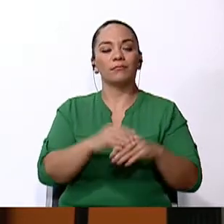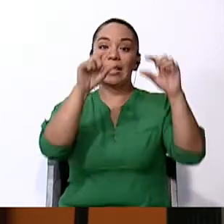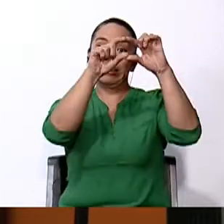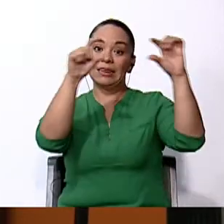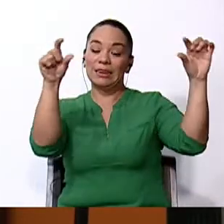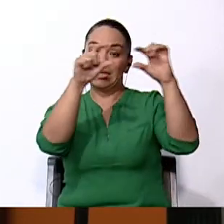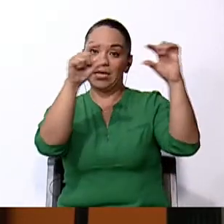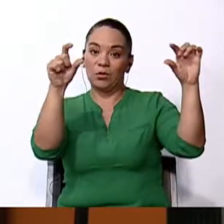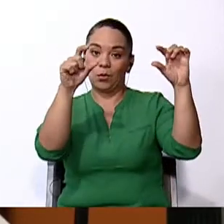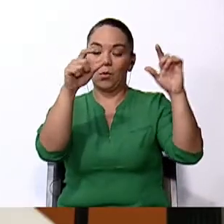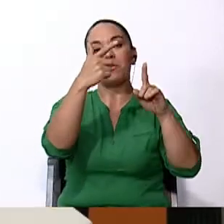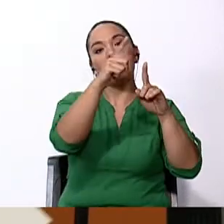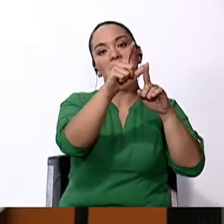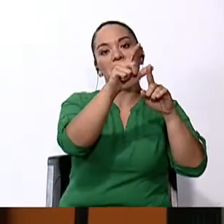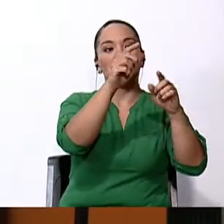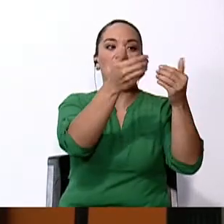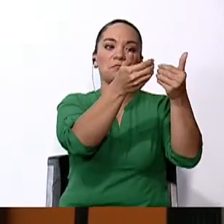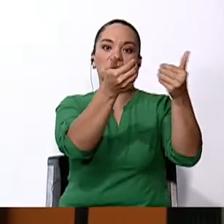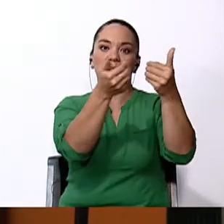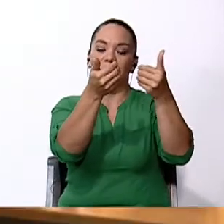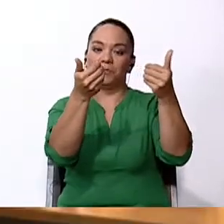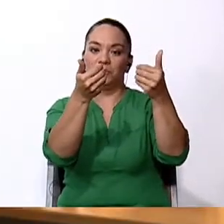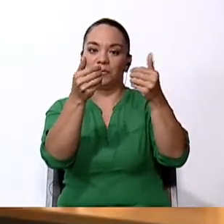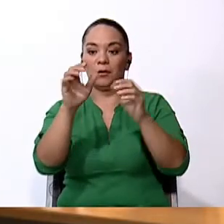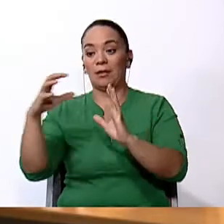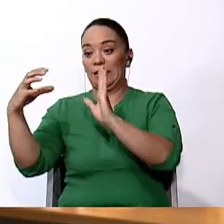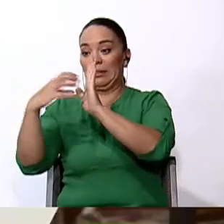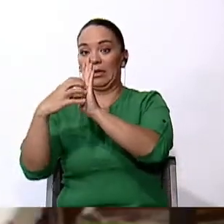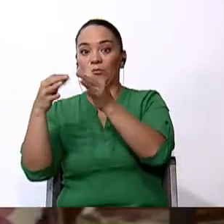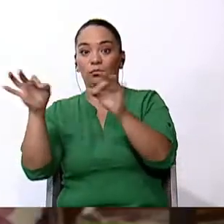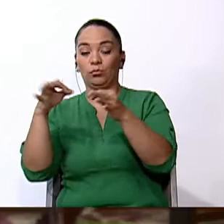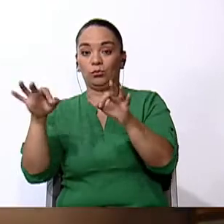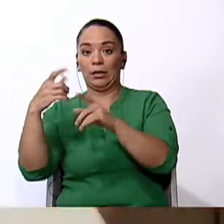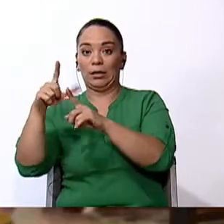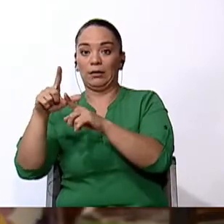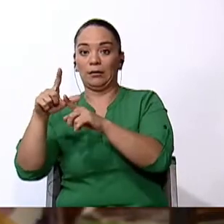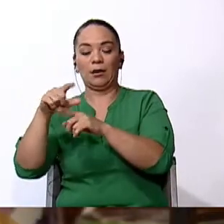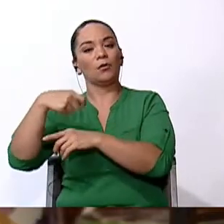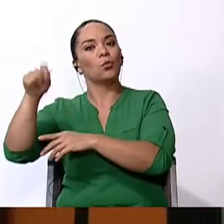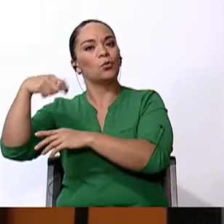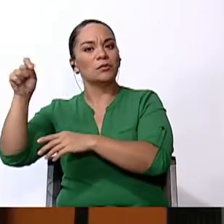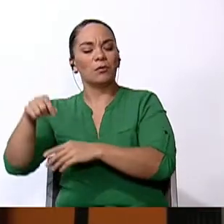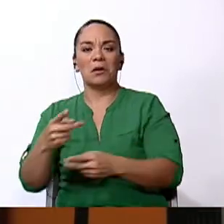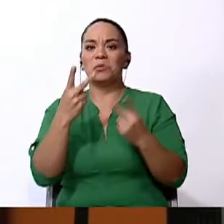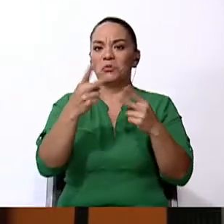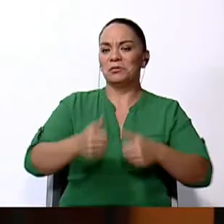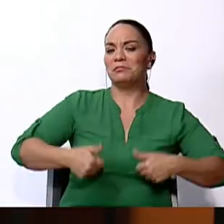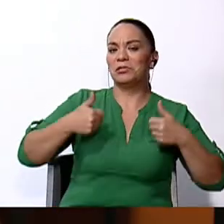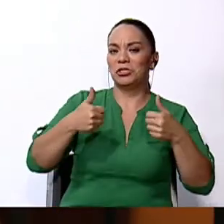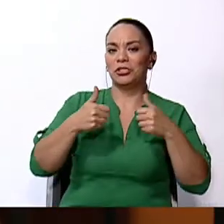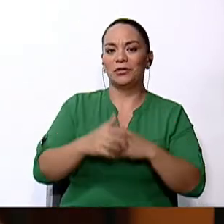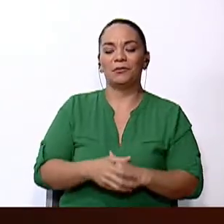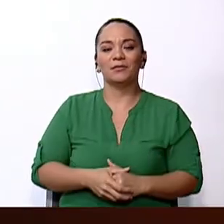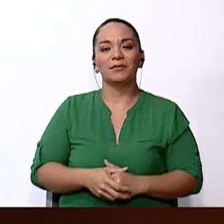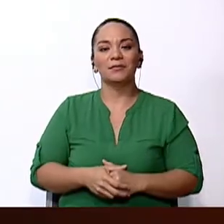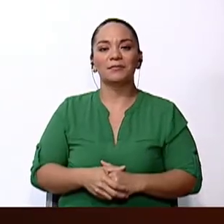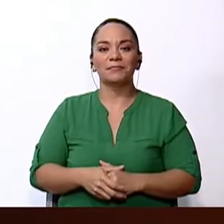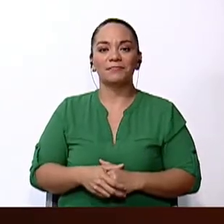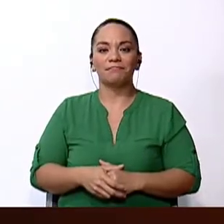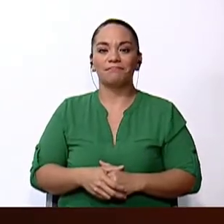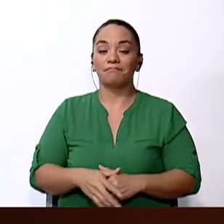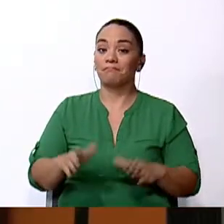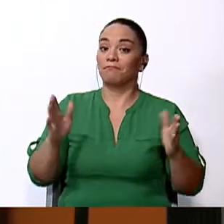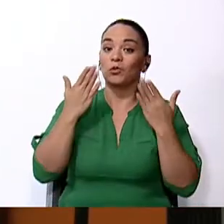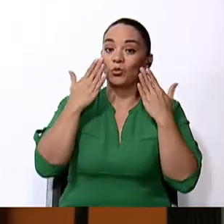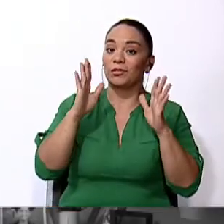letra imprenta y el texto con letra cursiva o al revés. Ambas quedan súper chuzas. Pero eso sí, no sé